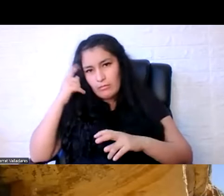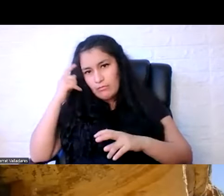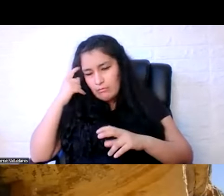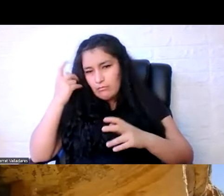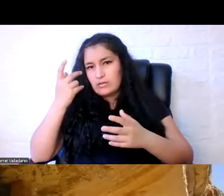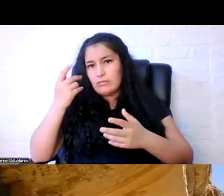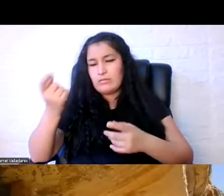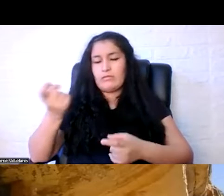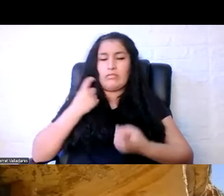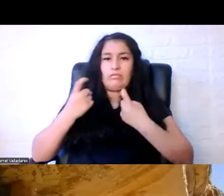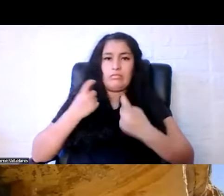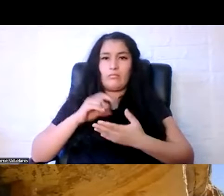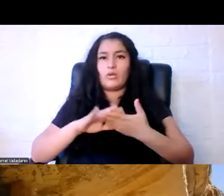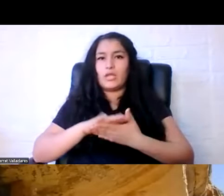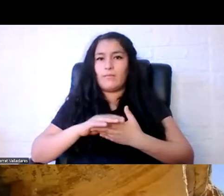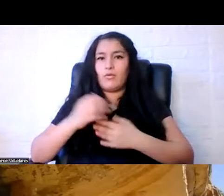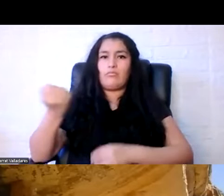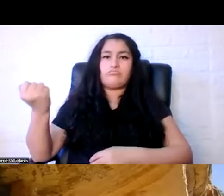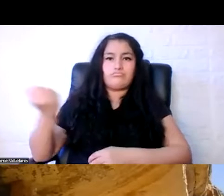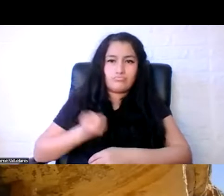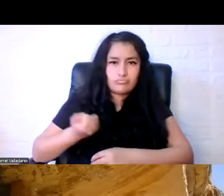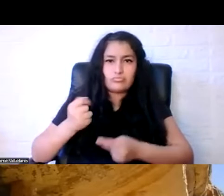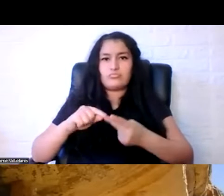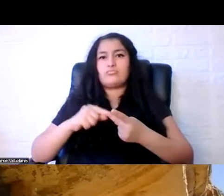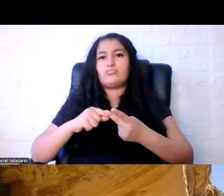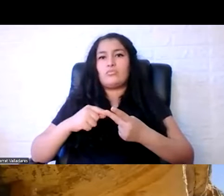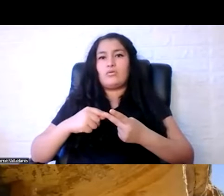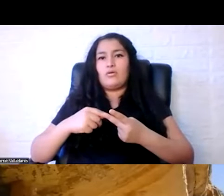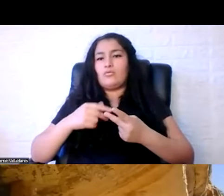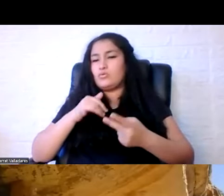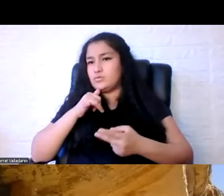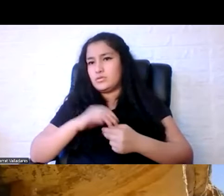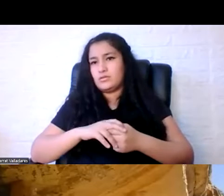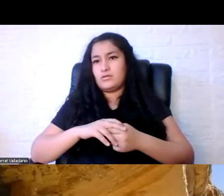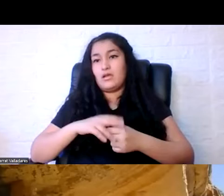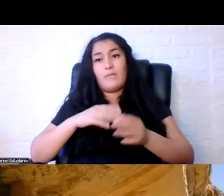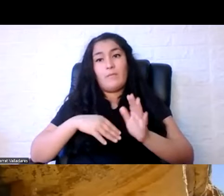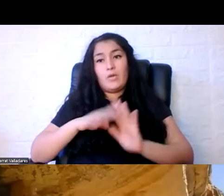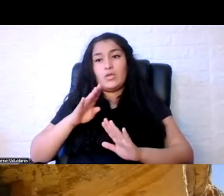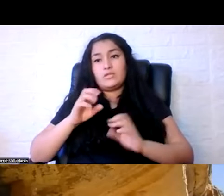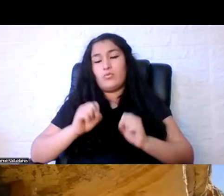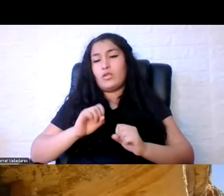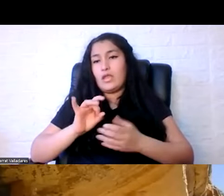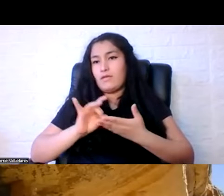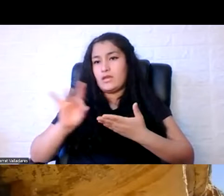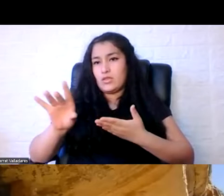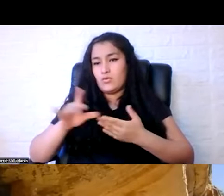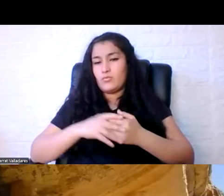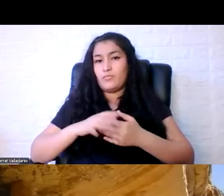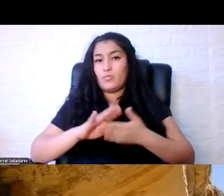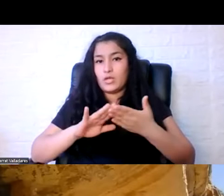o apuñaleados en su trabajo, también fue más probable que se fueran. Y hubo una interacción entre